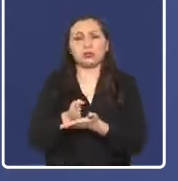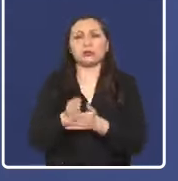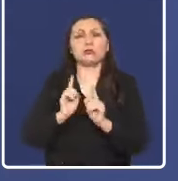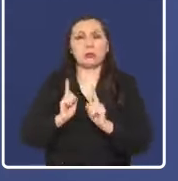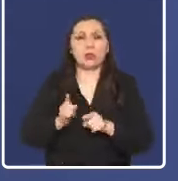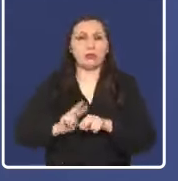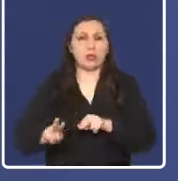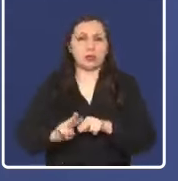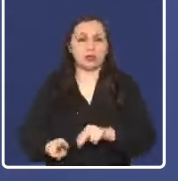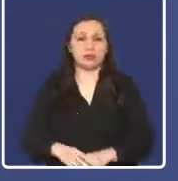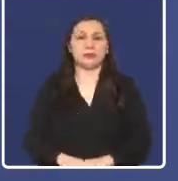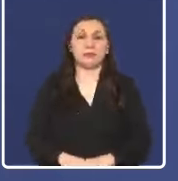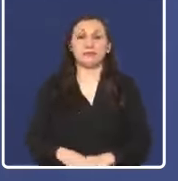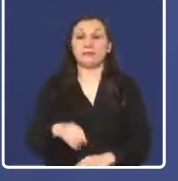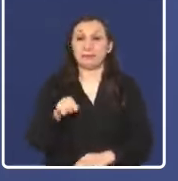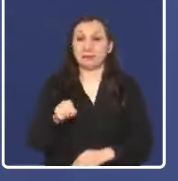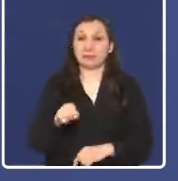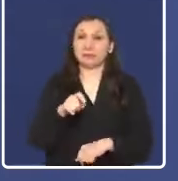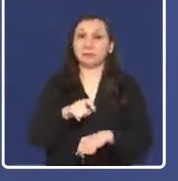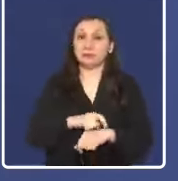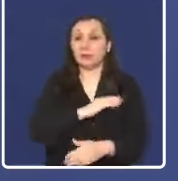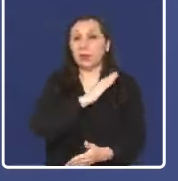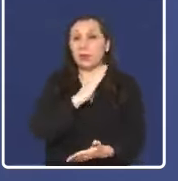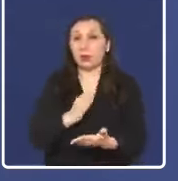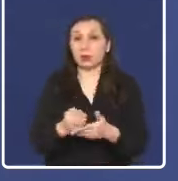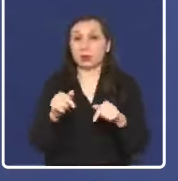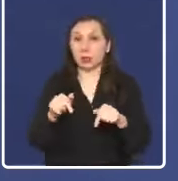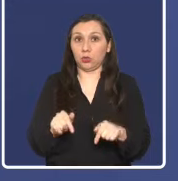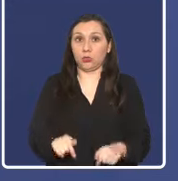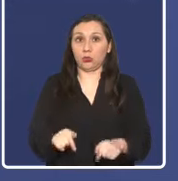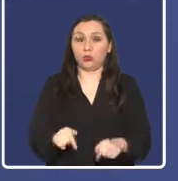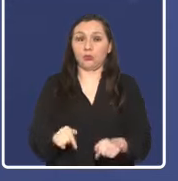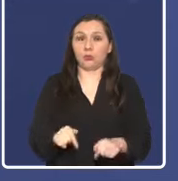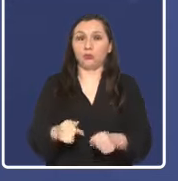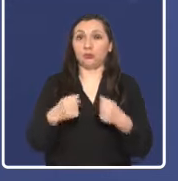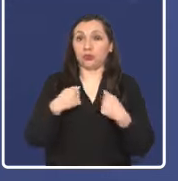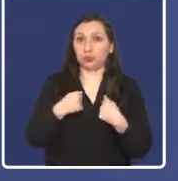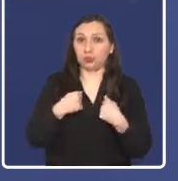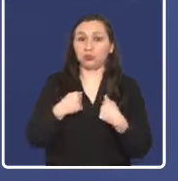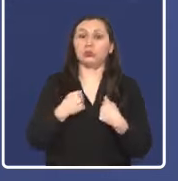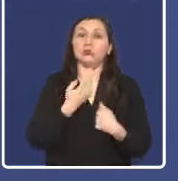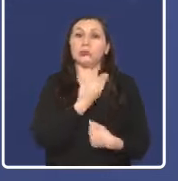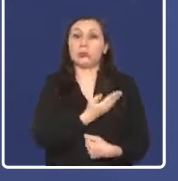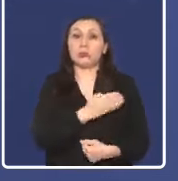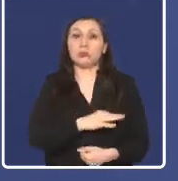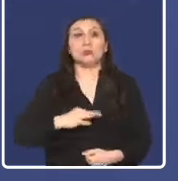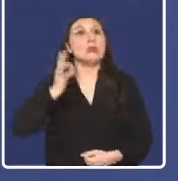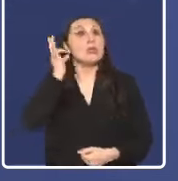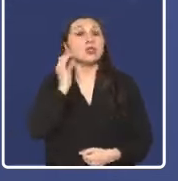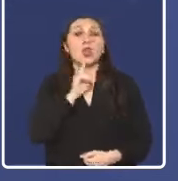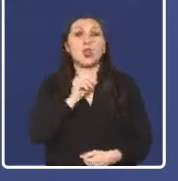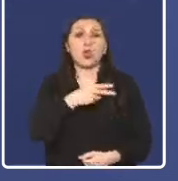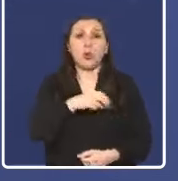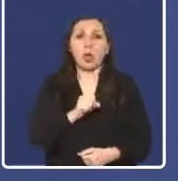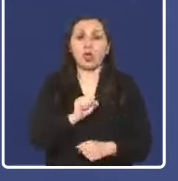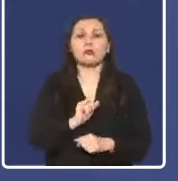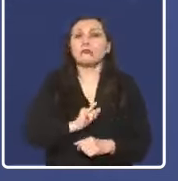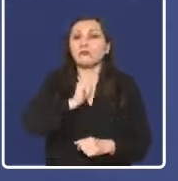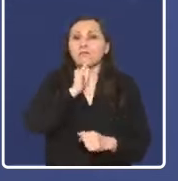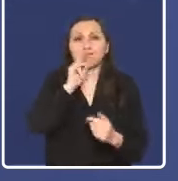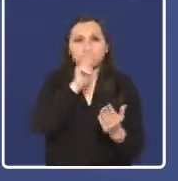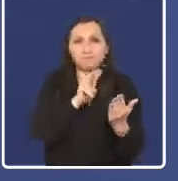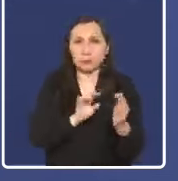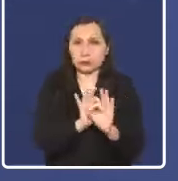correspondientes. En ese momento y hasta el día de hoy, ni yo ni la ministra Toá hemos visto el contenido